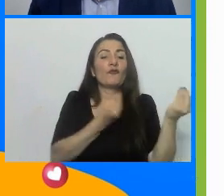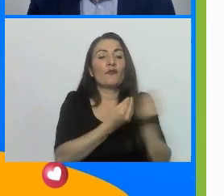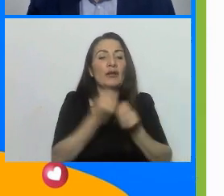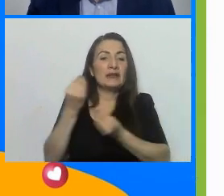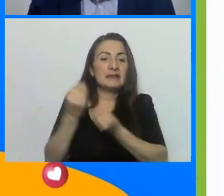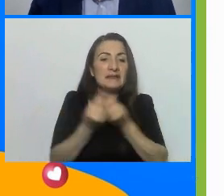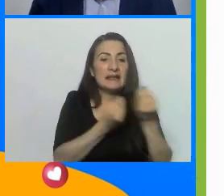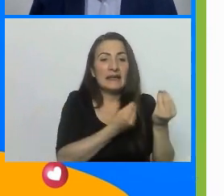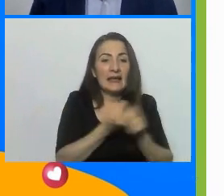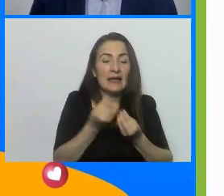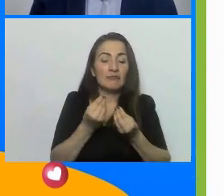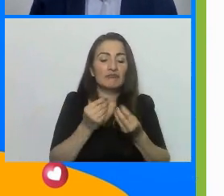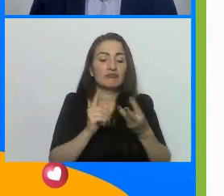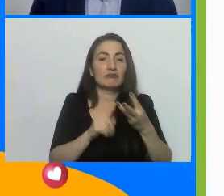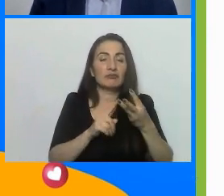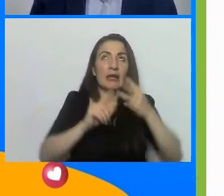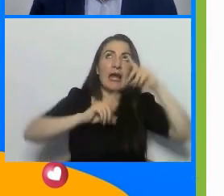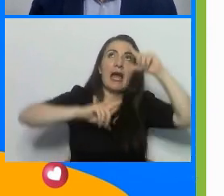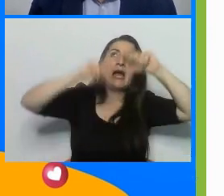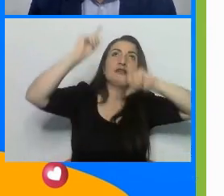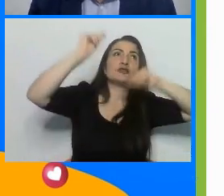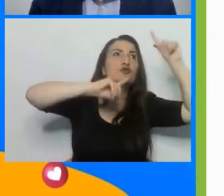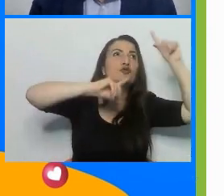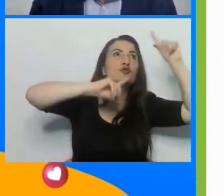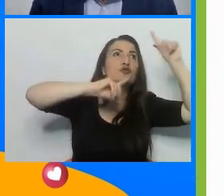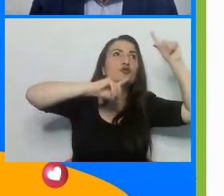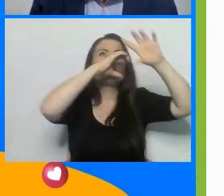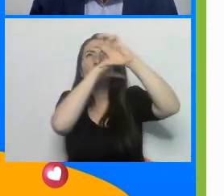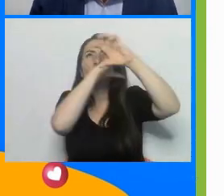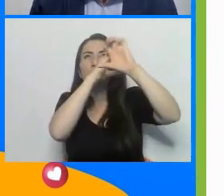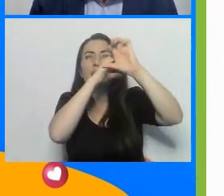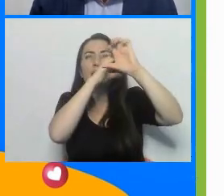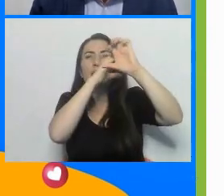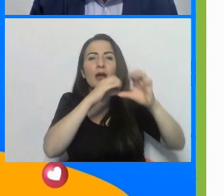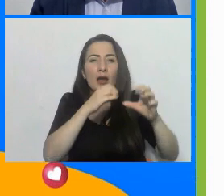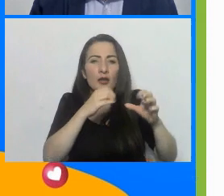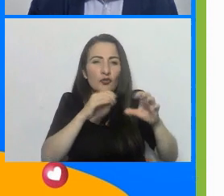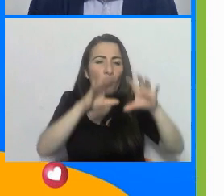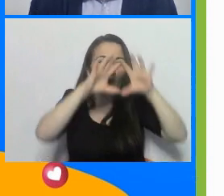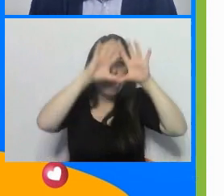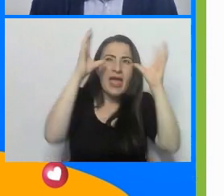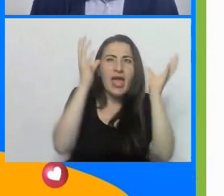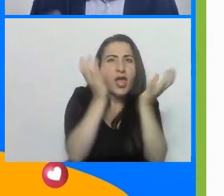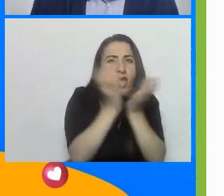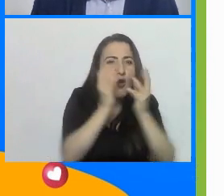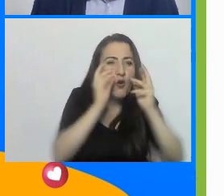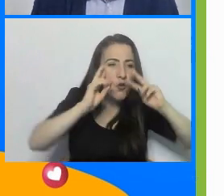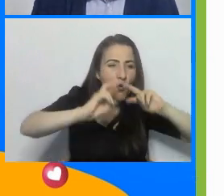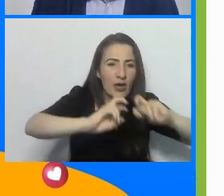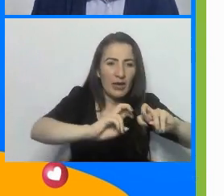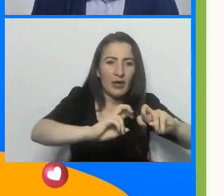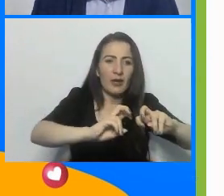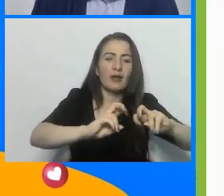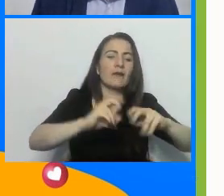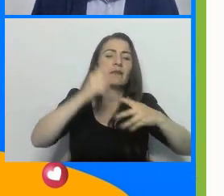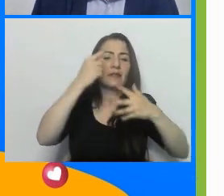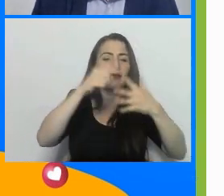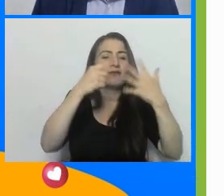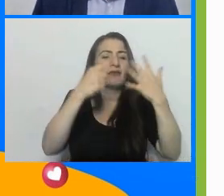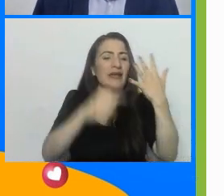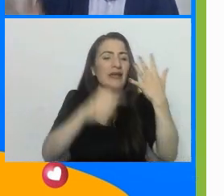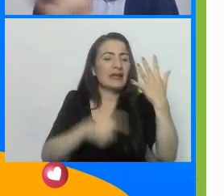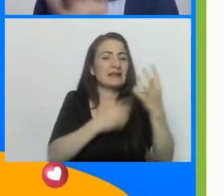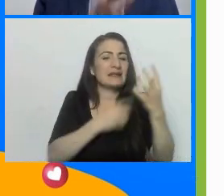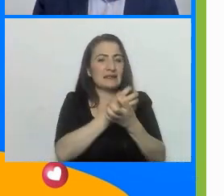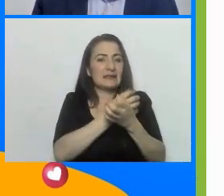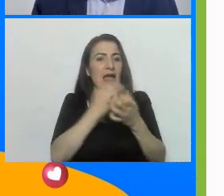la astronomía, de la geología, de todas las ciencias, ¿sí? Que de una u otra manera tienen como objeto de